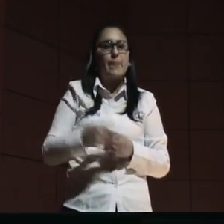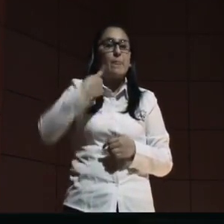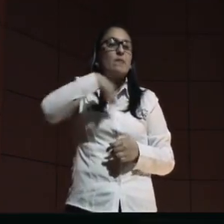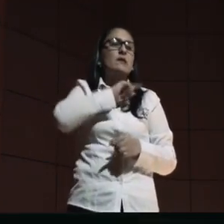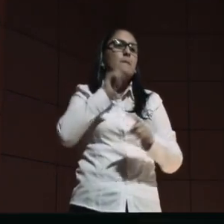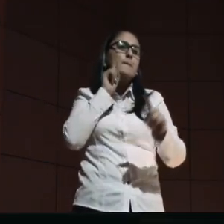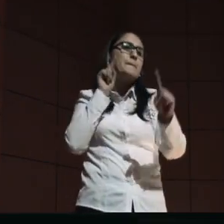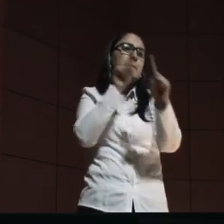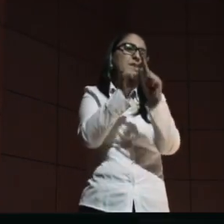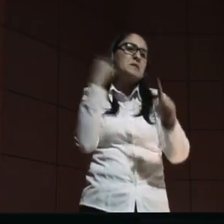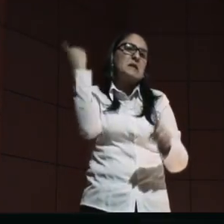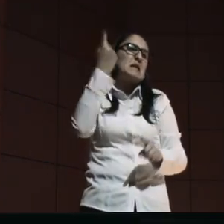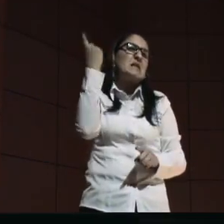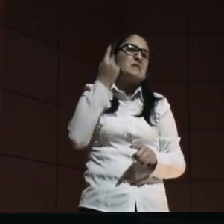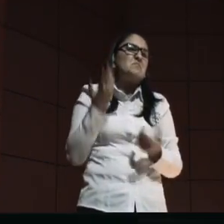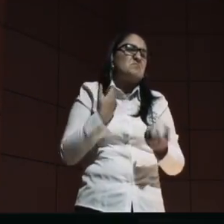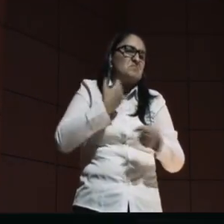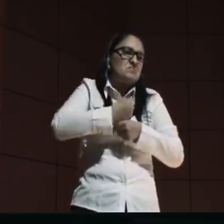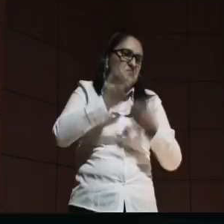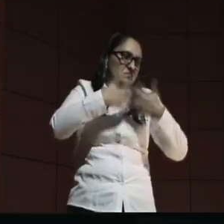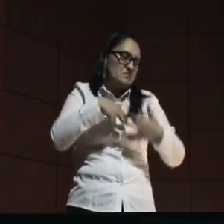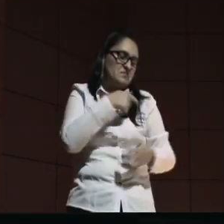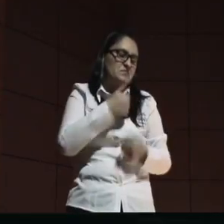¿Nuestro objetivo general cuál es?